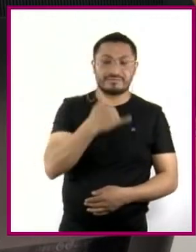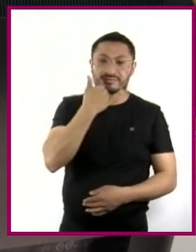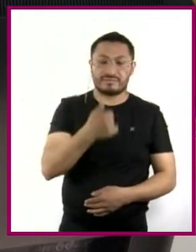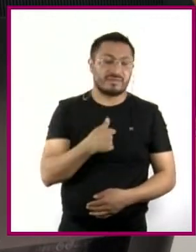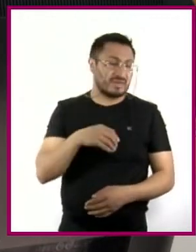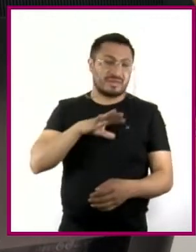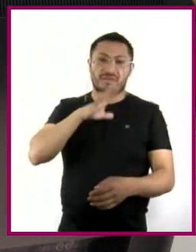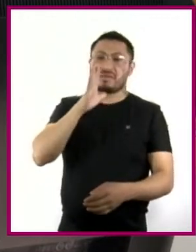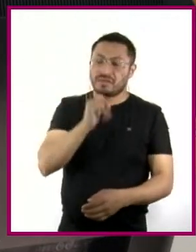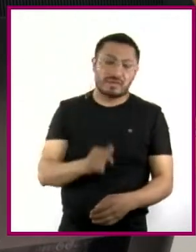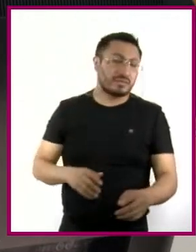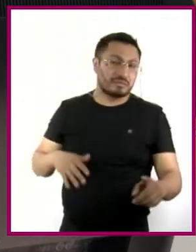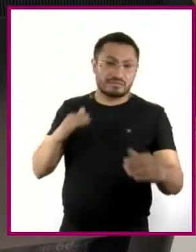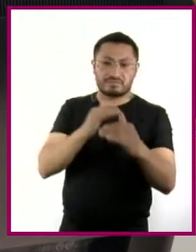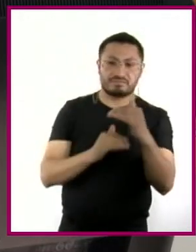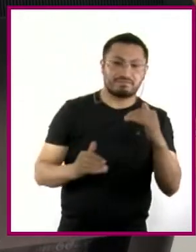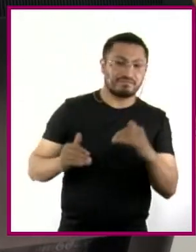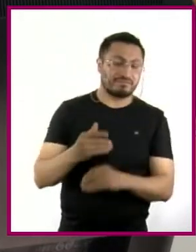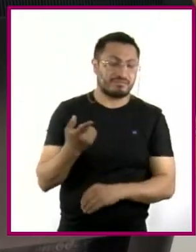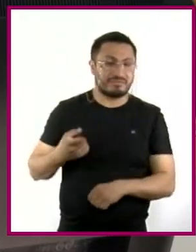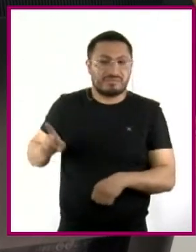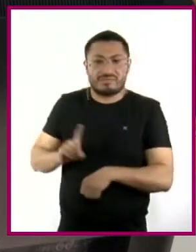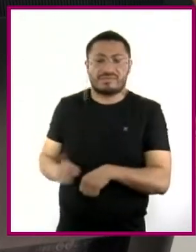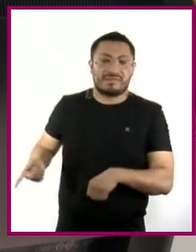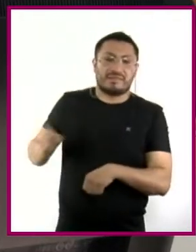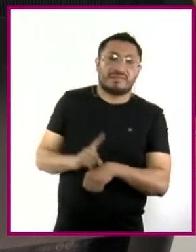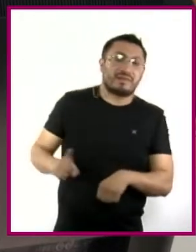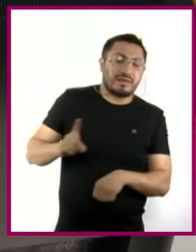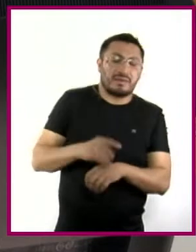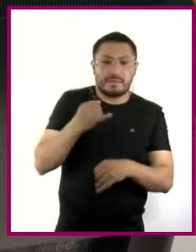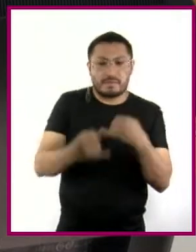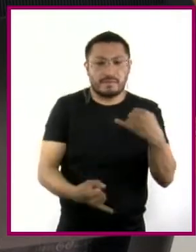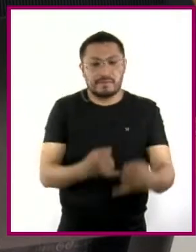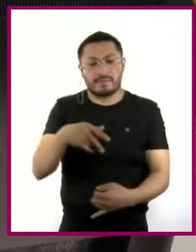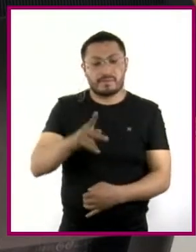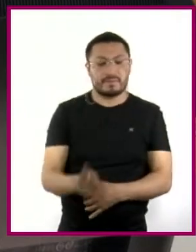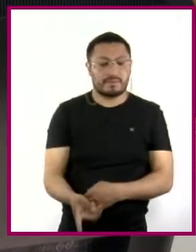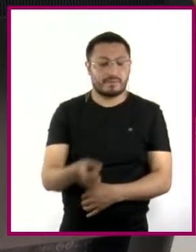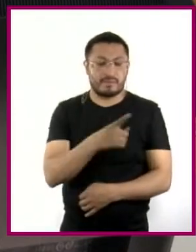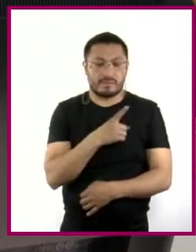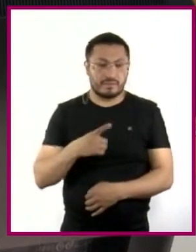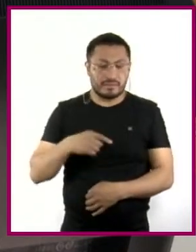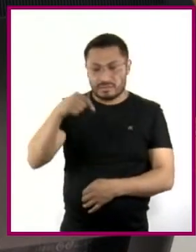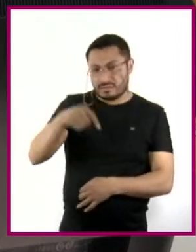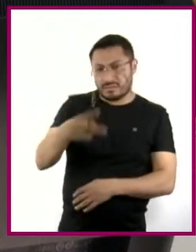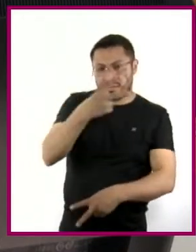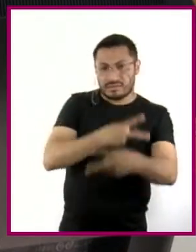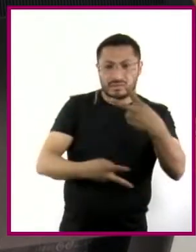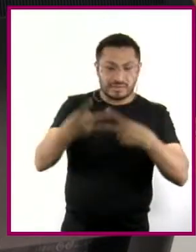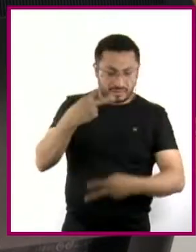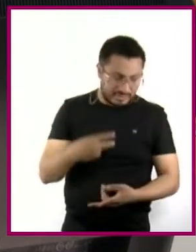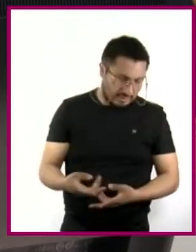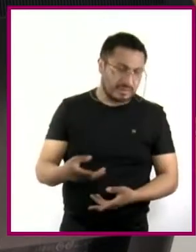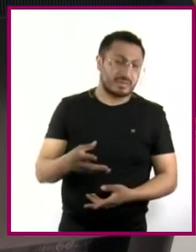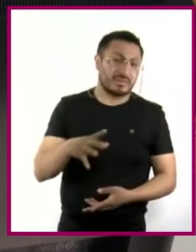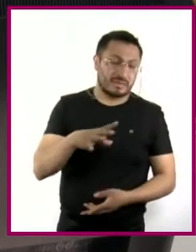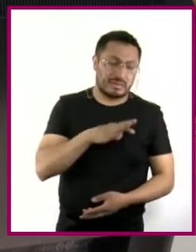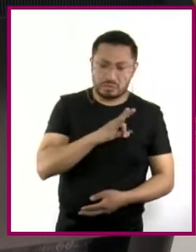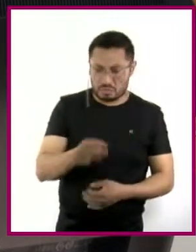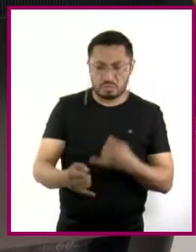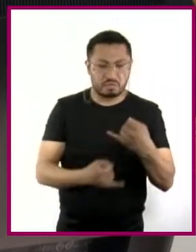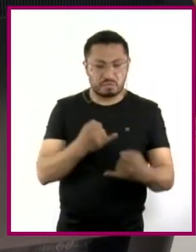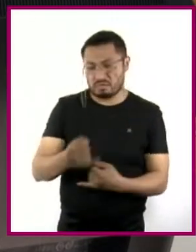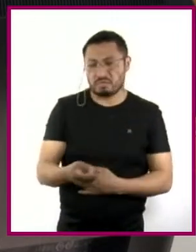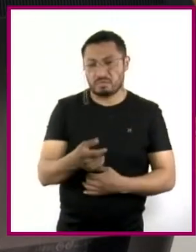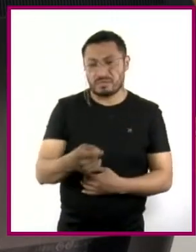pasar este nivel. Tengo varios días intentándolo, pero como tengo que venir al cyber, puedo jugar un poco de tiempo cada vez.